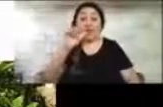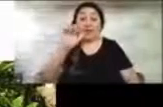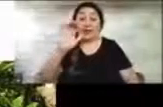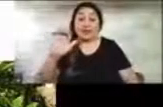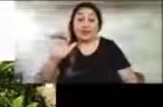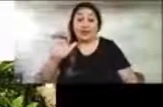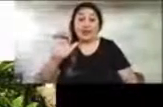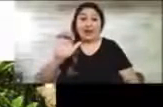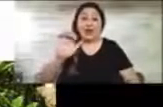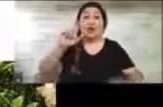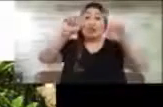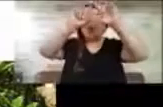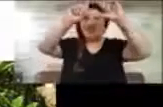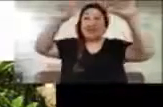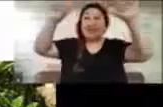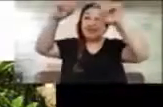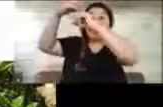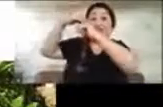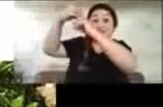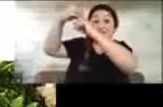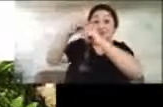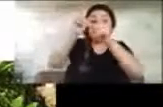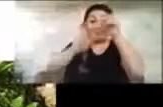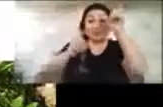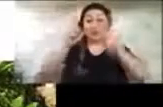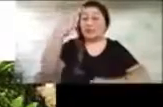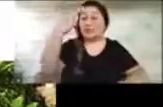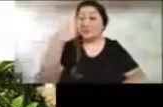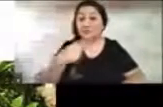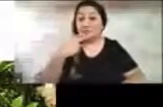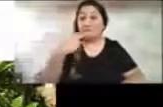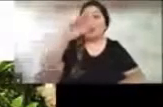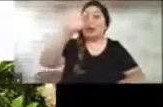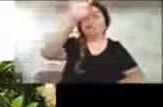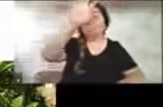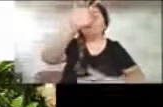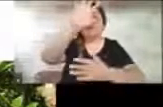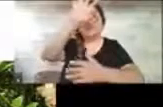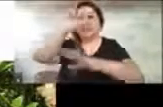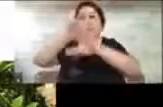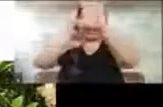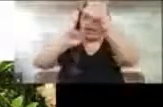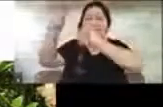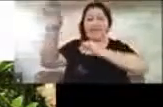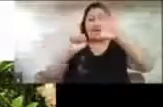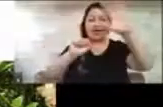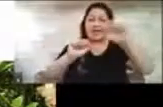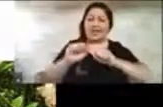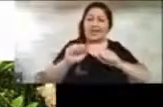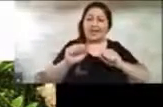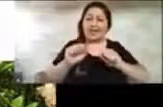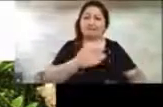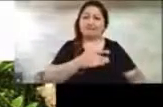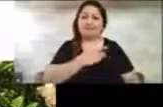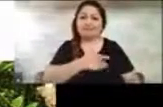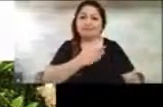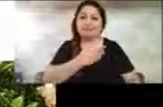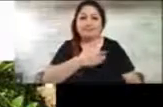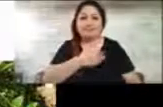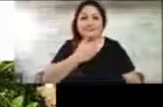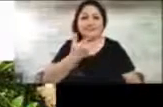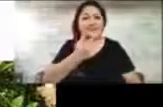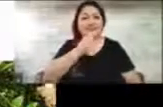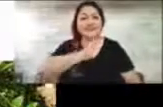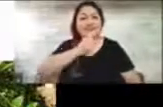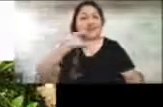habían sido quitadas en el trayecto, y eso habla de la poca cultura o en realidad los esfuerzos que se están